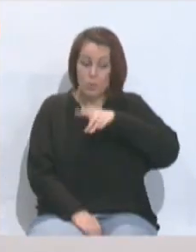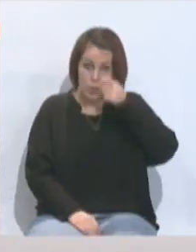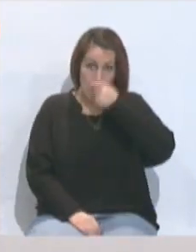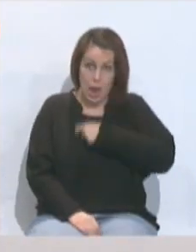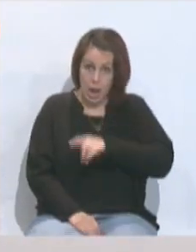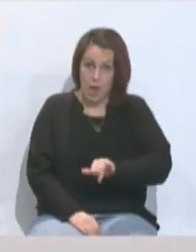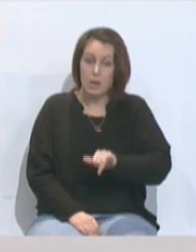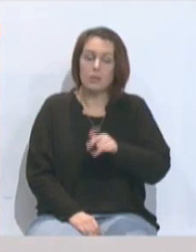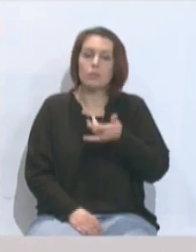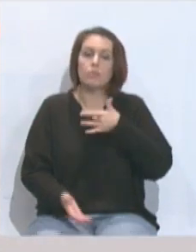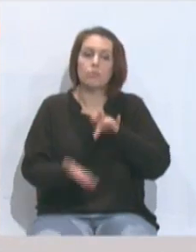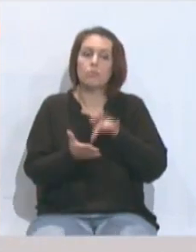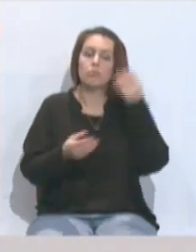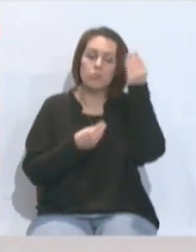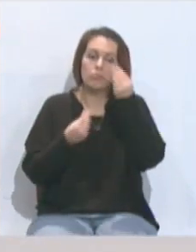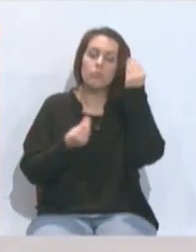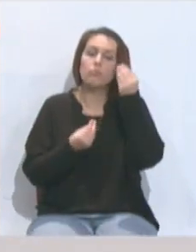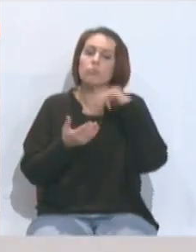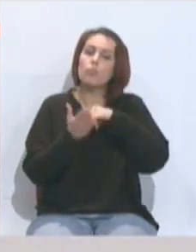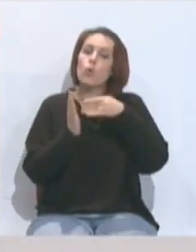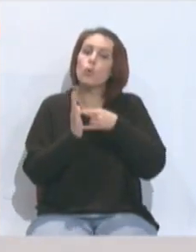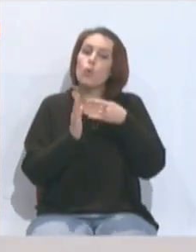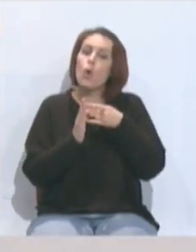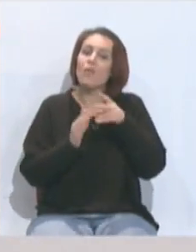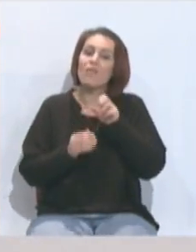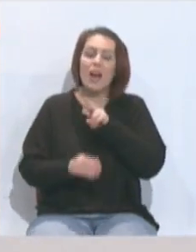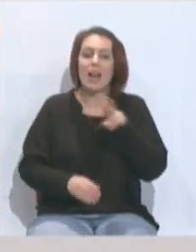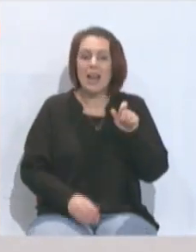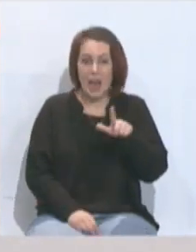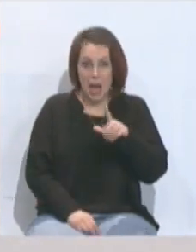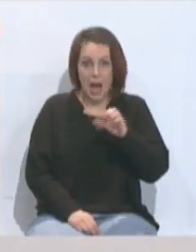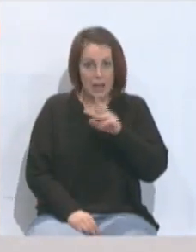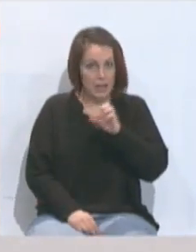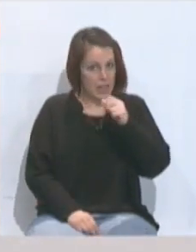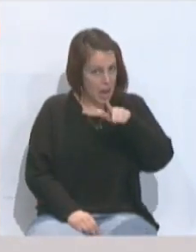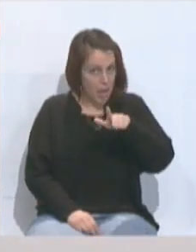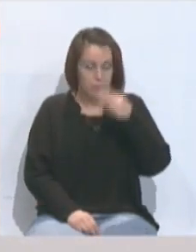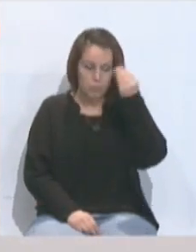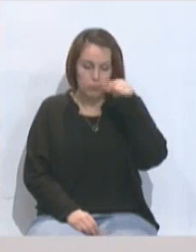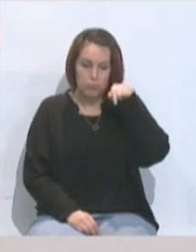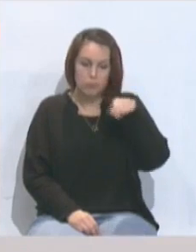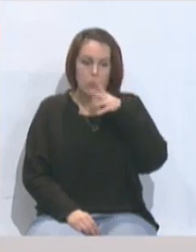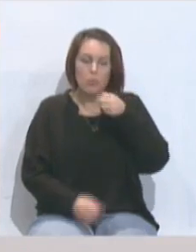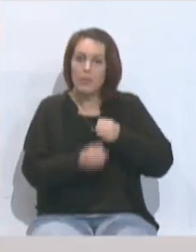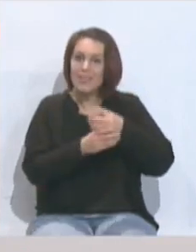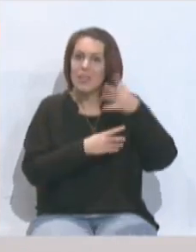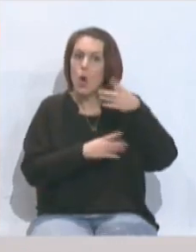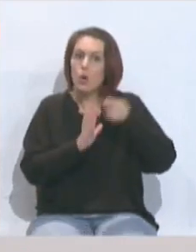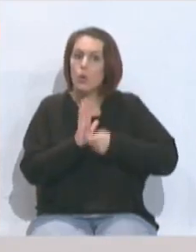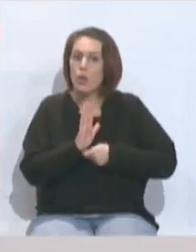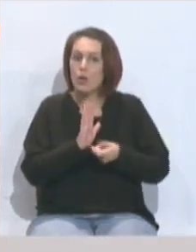Real, cuando se planteó el proyecto de Valcárcel, era porque, entre otras cosas, estaba en un edificio en unas